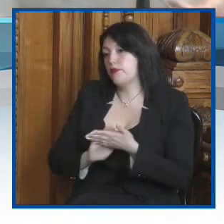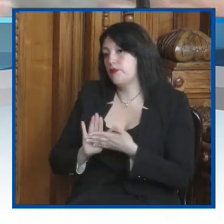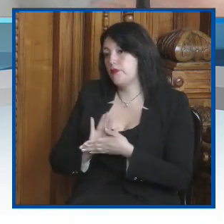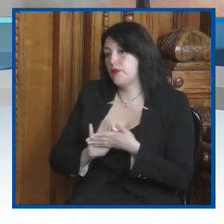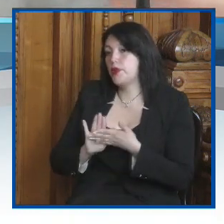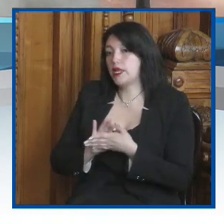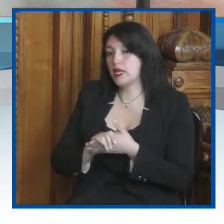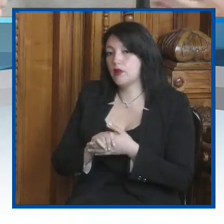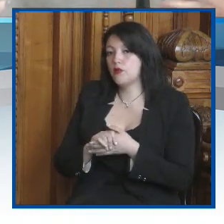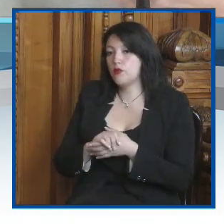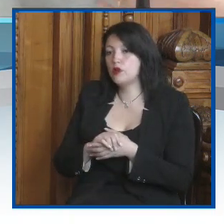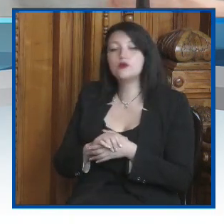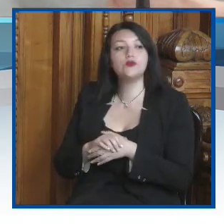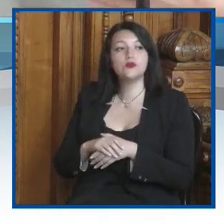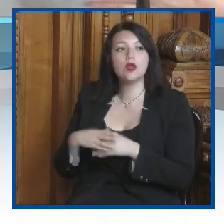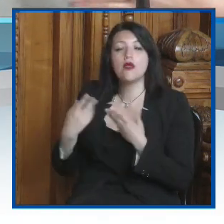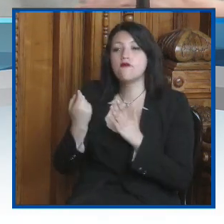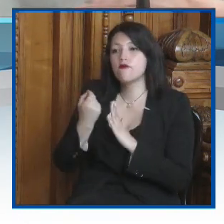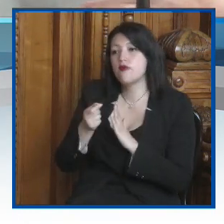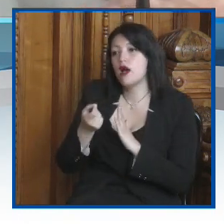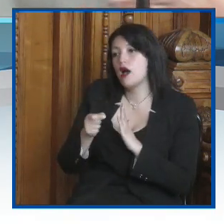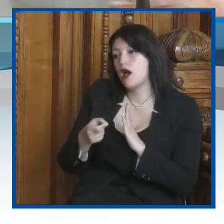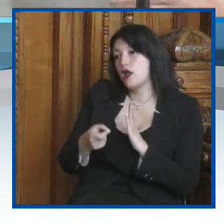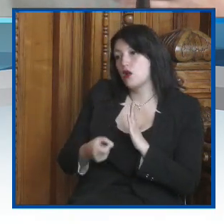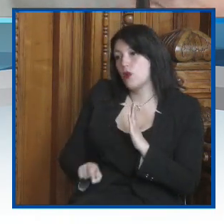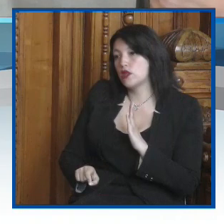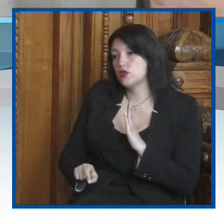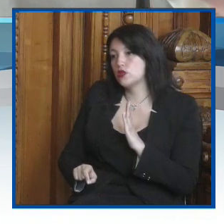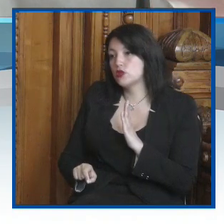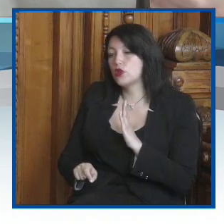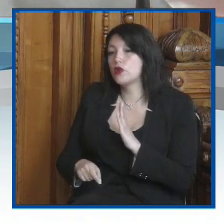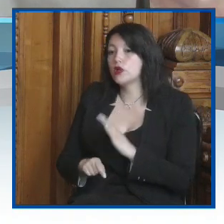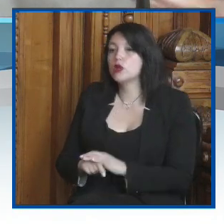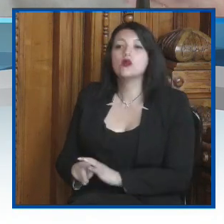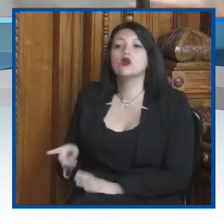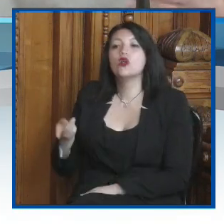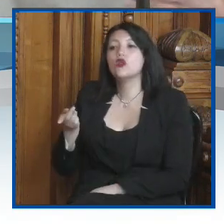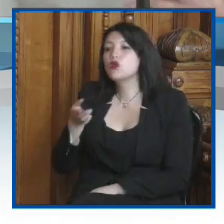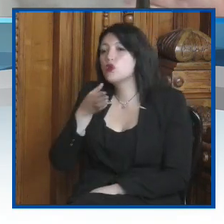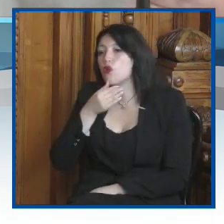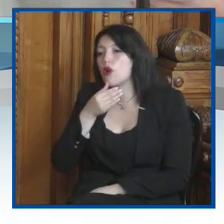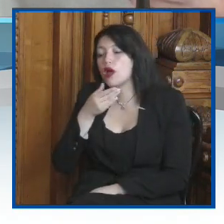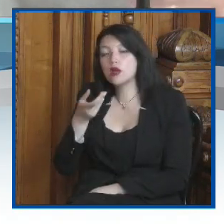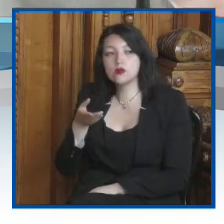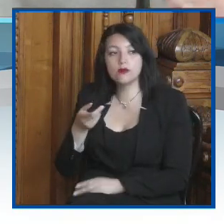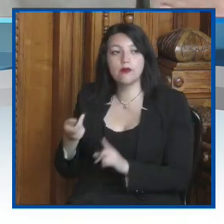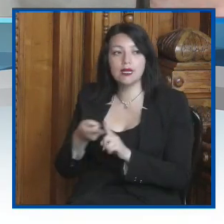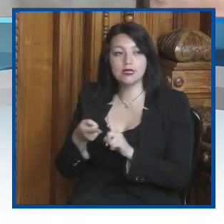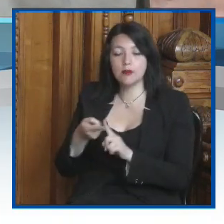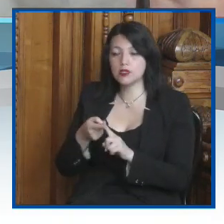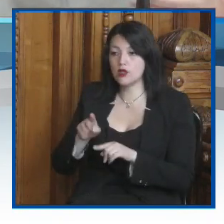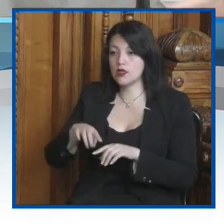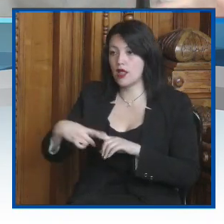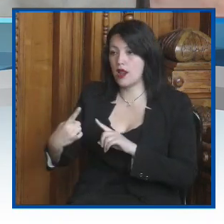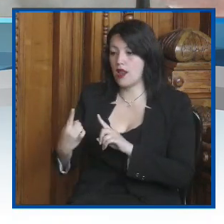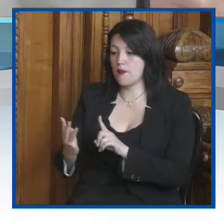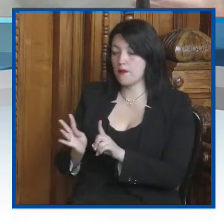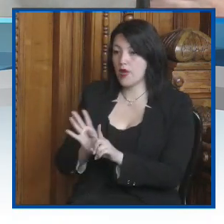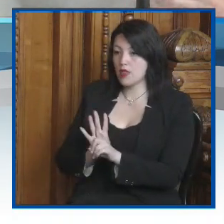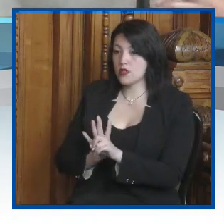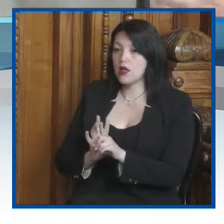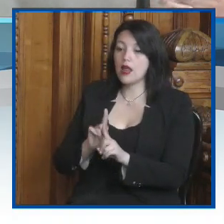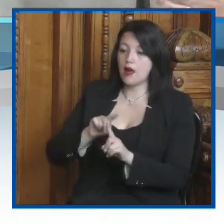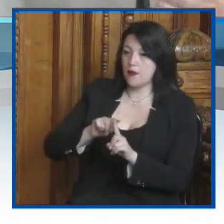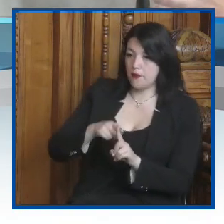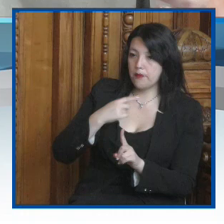resolviendo excepciones o evaluando pruebas para la etapa de juicio, donde no participan las partes. Perdón, donde no participa el imputado, la